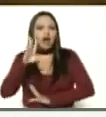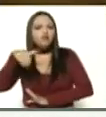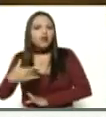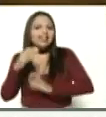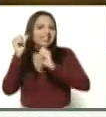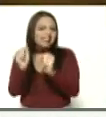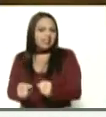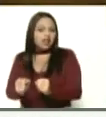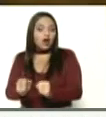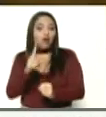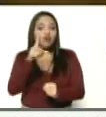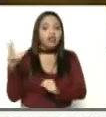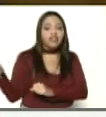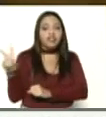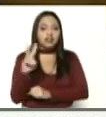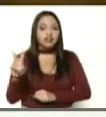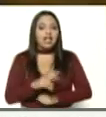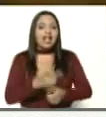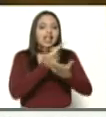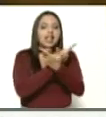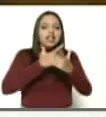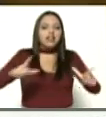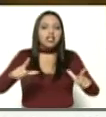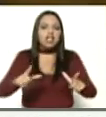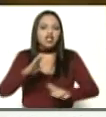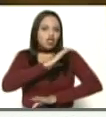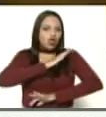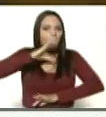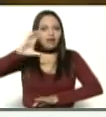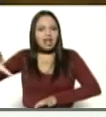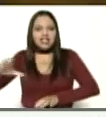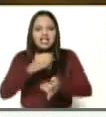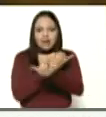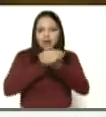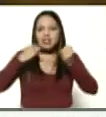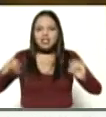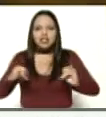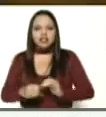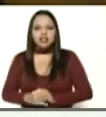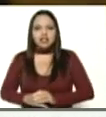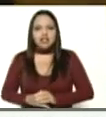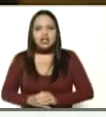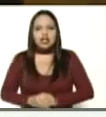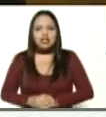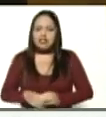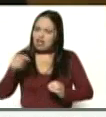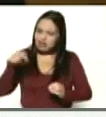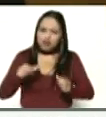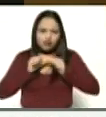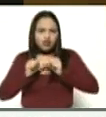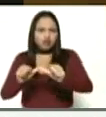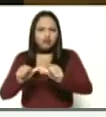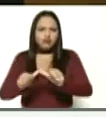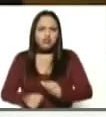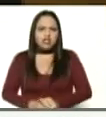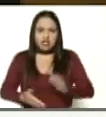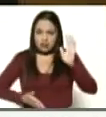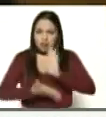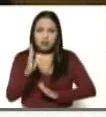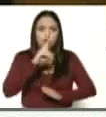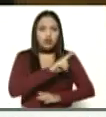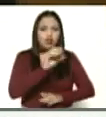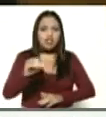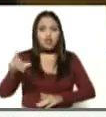garantizar una Venezuela libre, soberana e independiente. Así nos vamos en estos 200 años